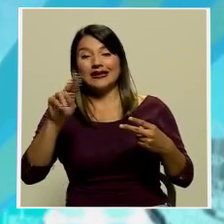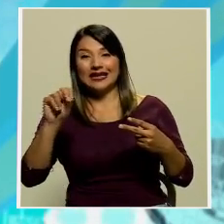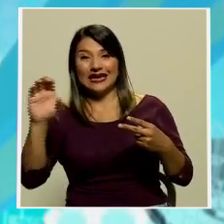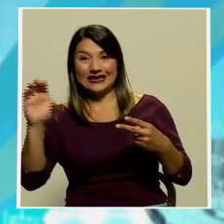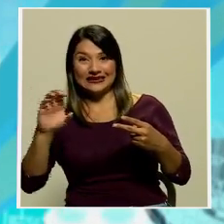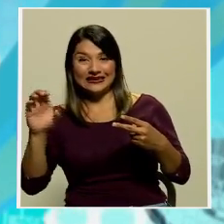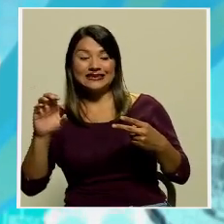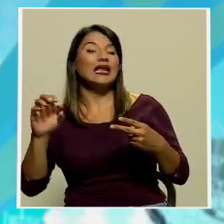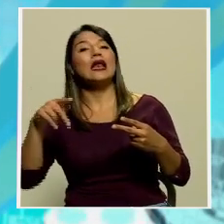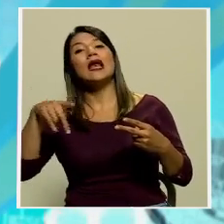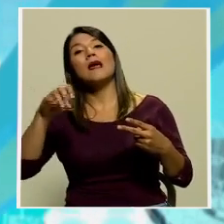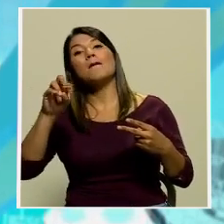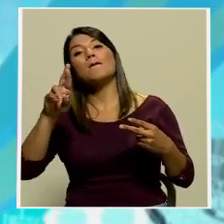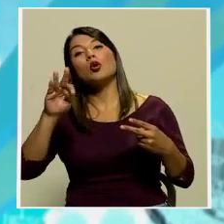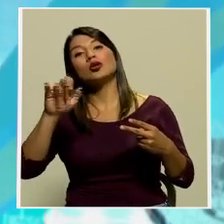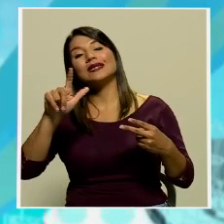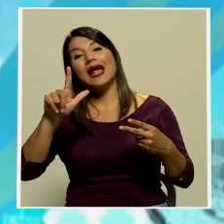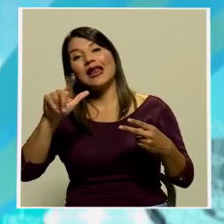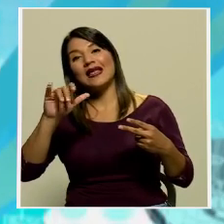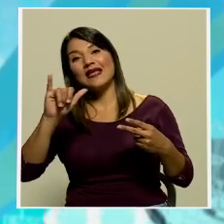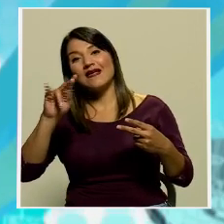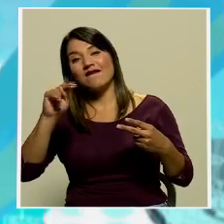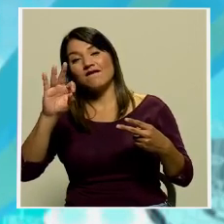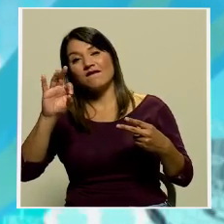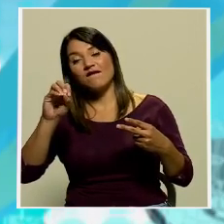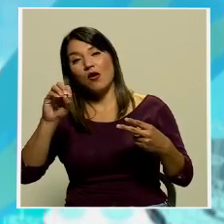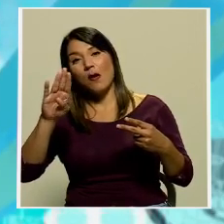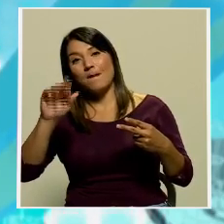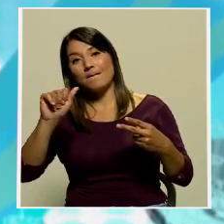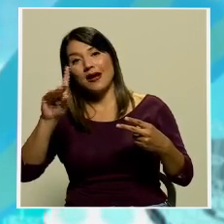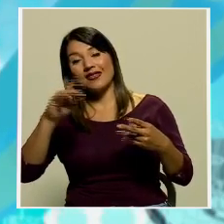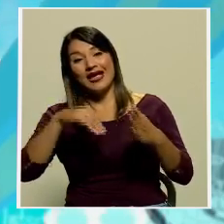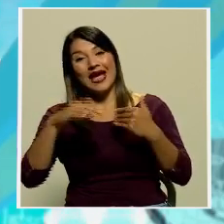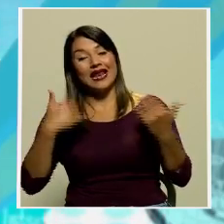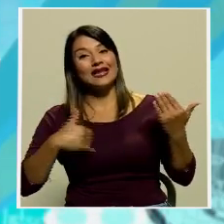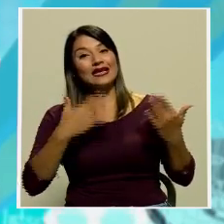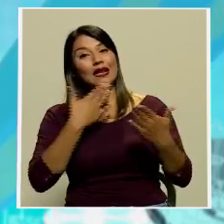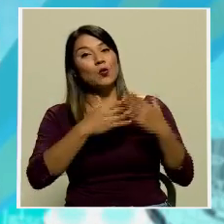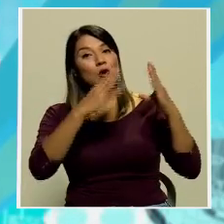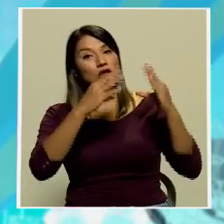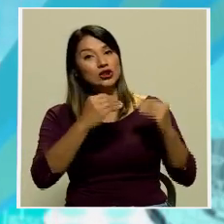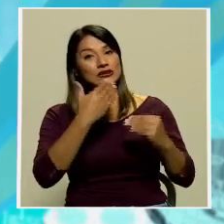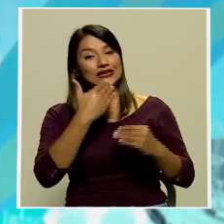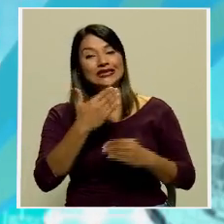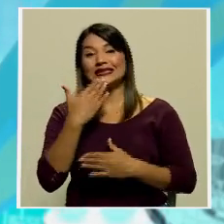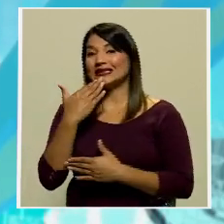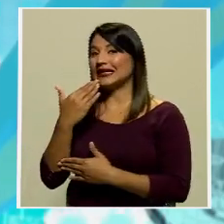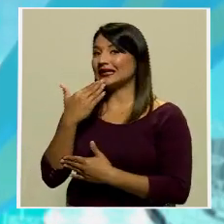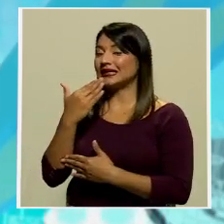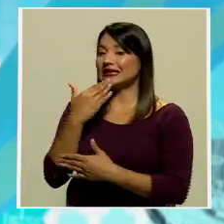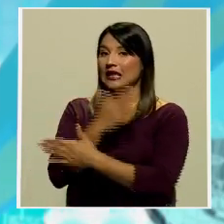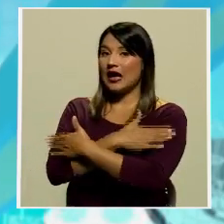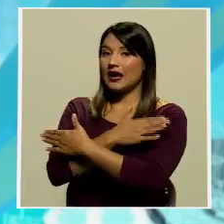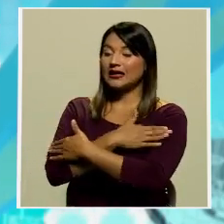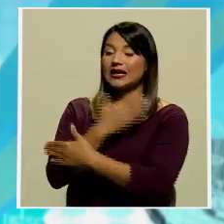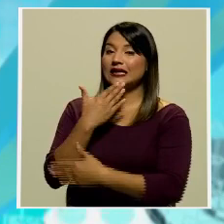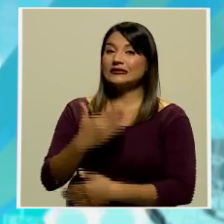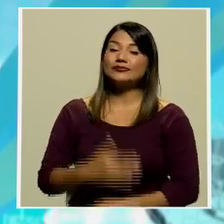del portal Infobae en Argentina. Gracias, buenas noches. Gracias. Un abrazo,